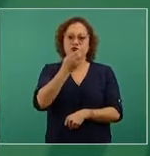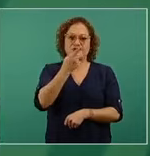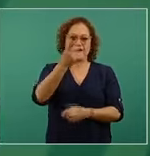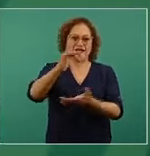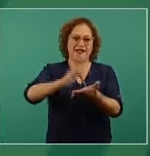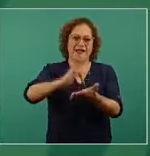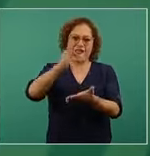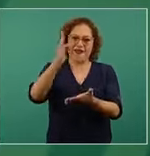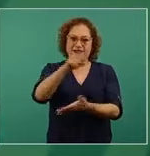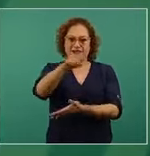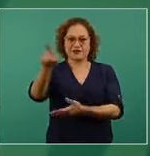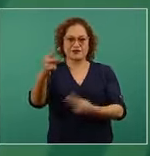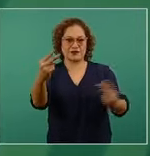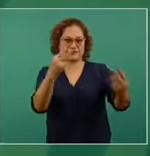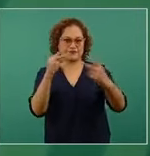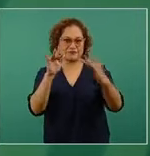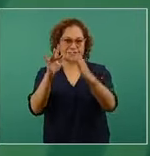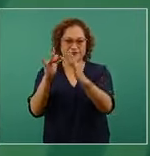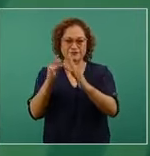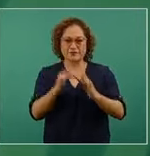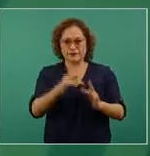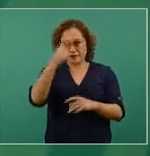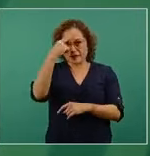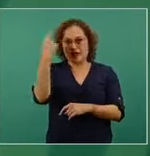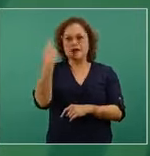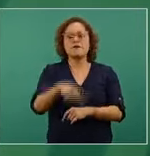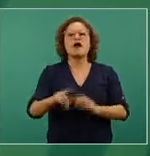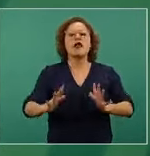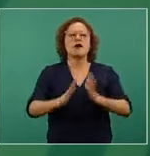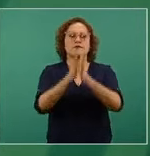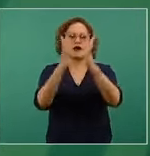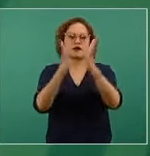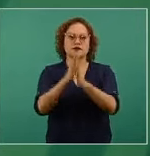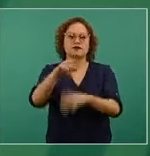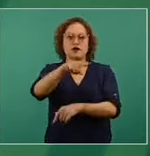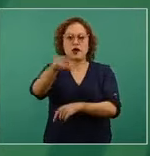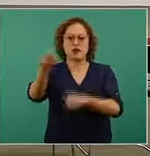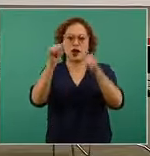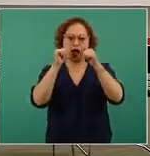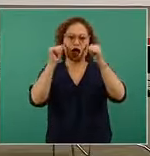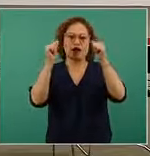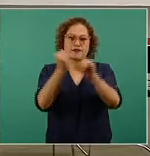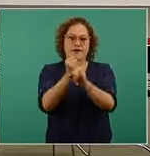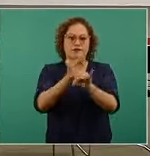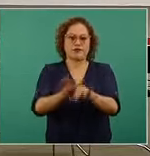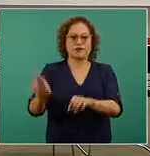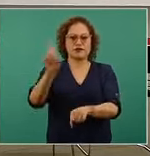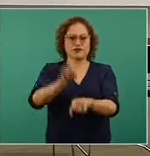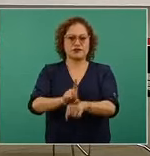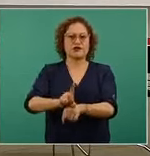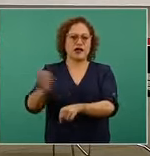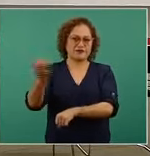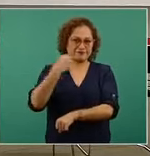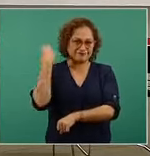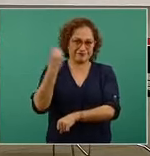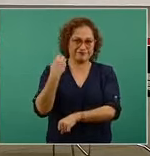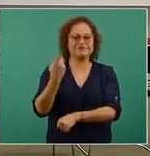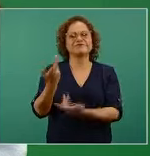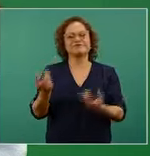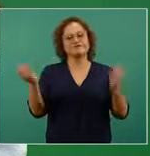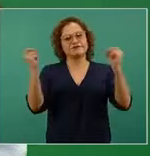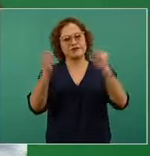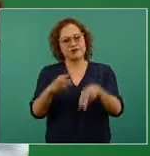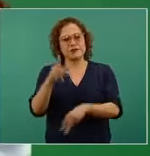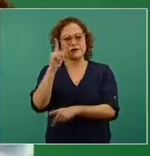que se hayan conectado para poder ser partícipes de escuchar la información del día de hoy y los esperamos en la emisión